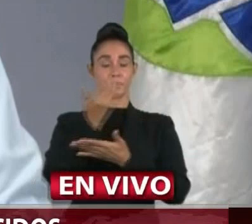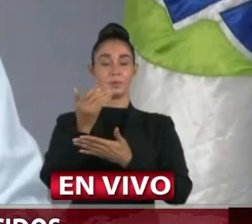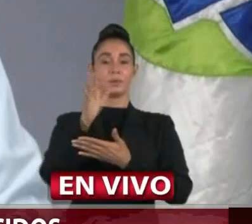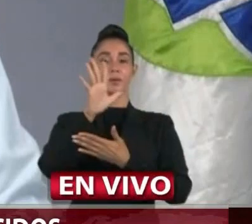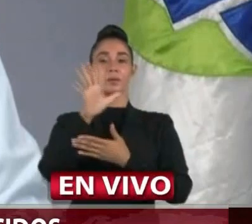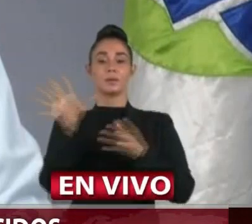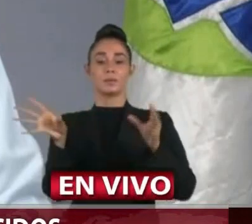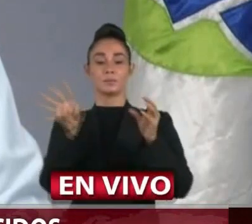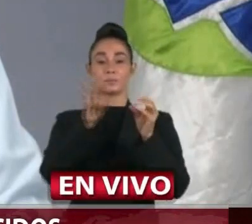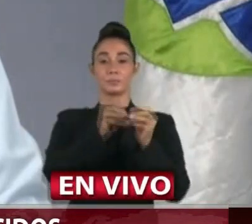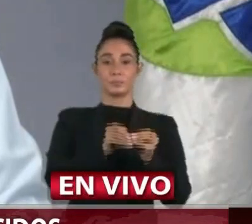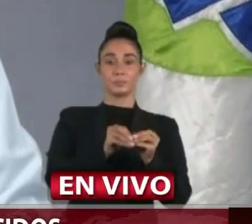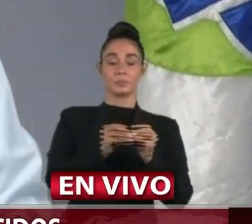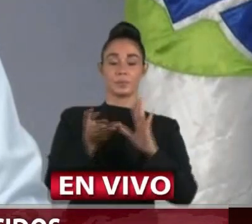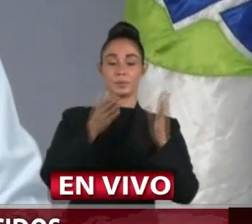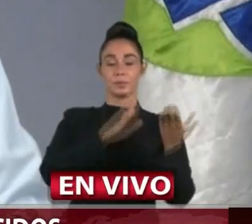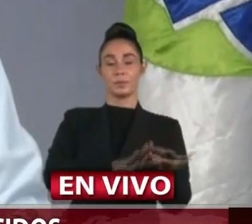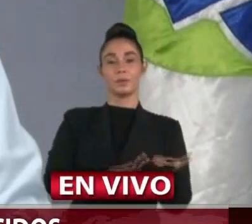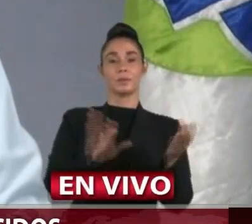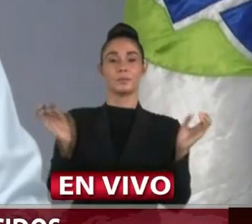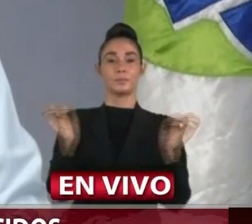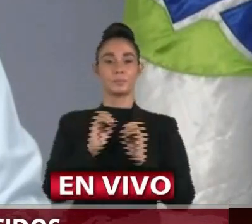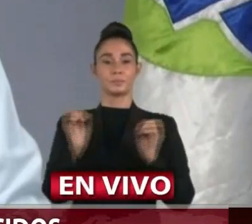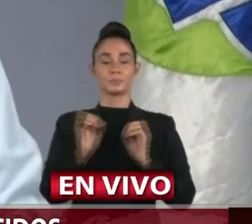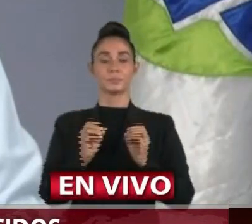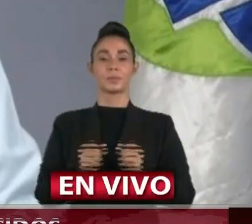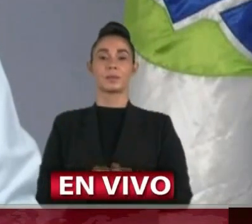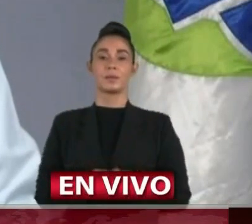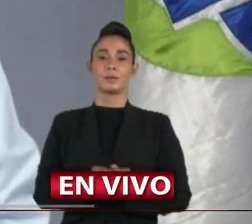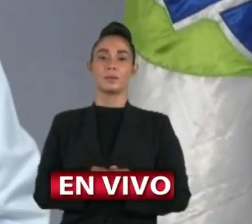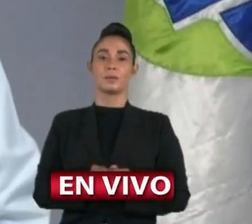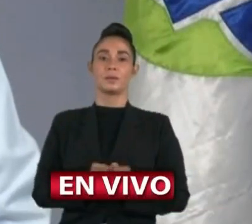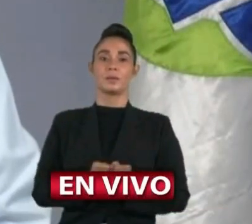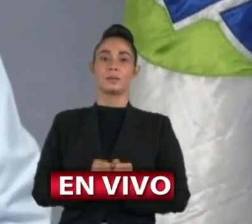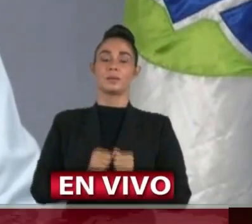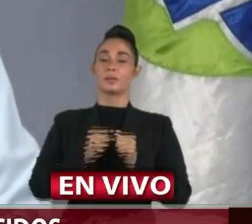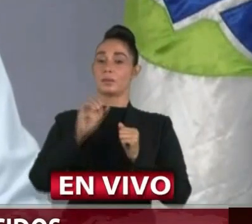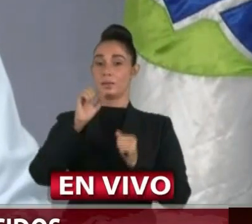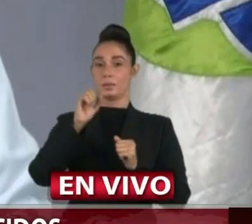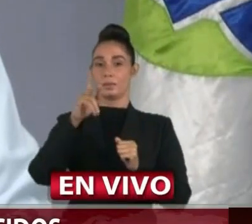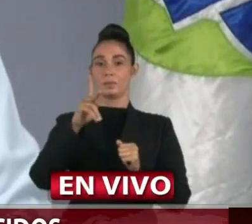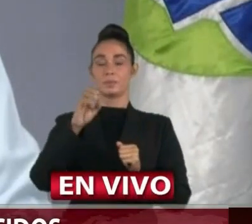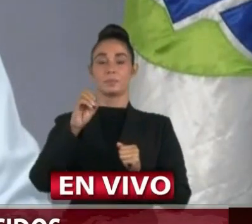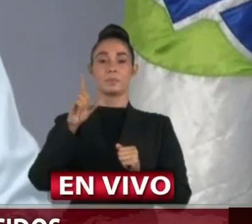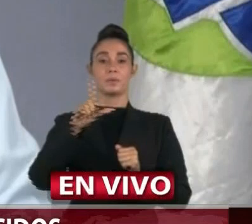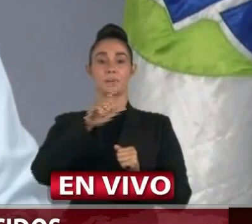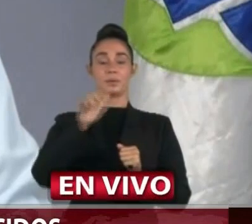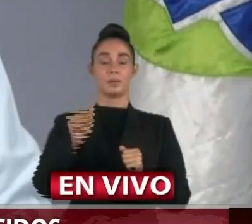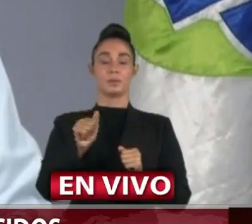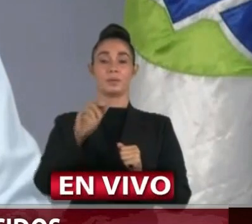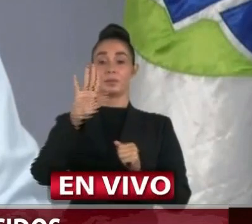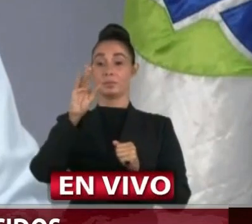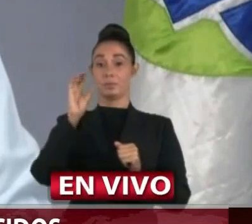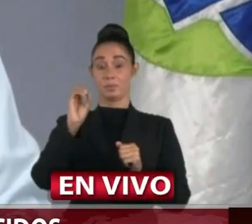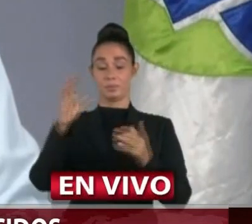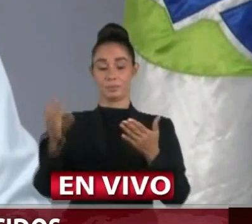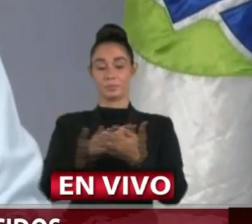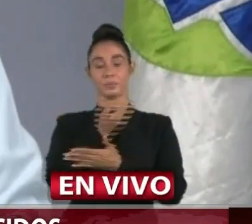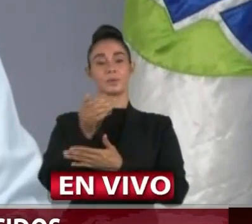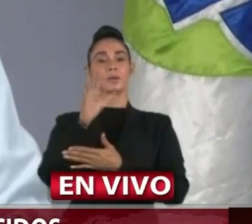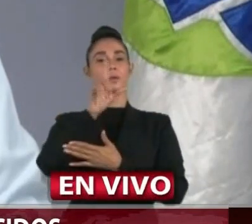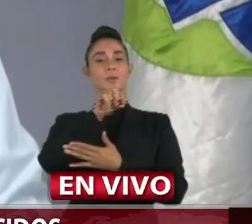5 acumulados, 0 fallecimiento. Espaillat, 0 casos nuevos,